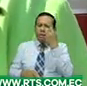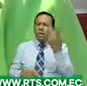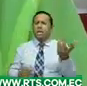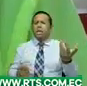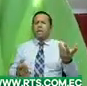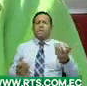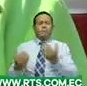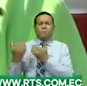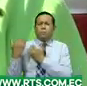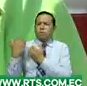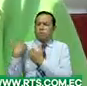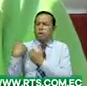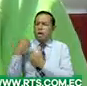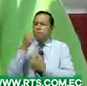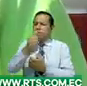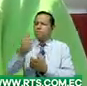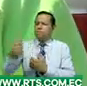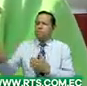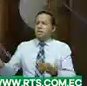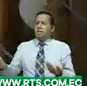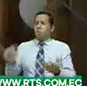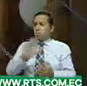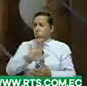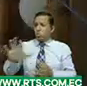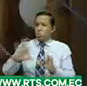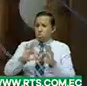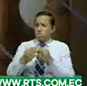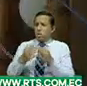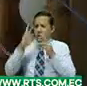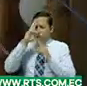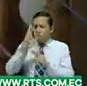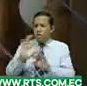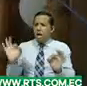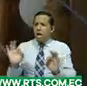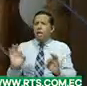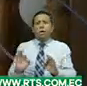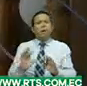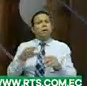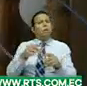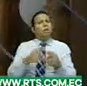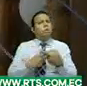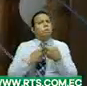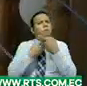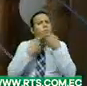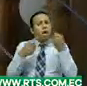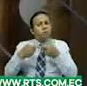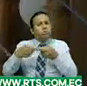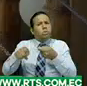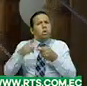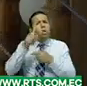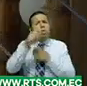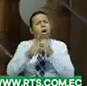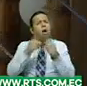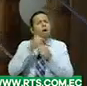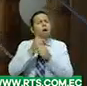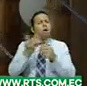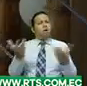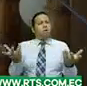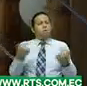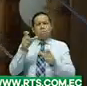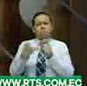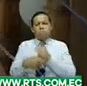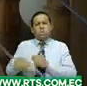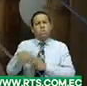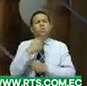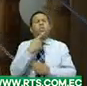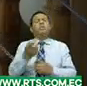responsabilidad de ellos mismos, ellos tienen familia. Prácticamente vamos a cumplir en marzo un año, y si ya la gente no quiere hacer caso porque quieren ver